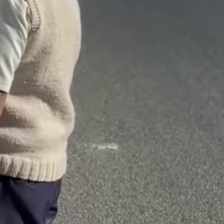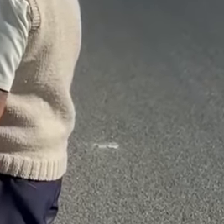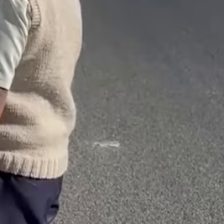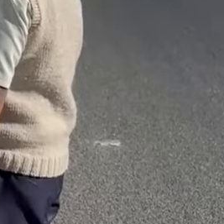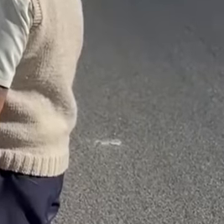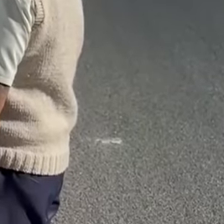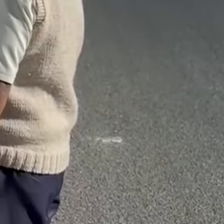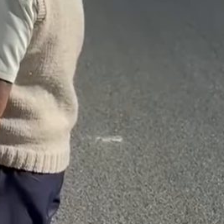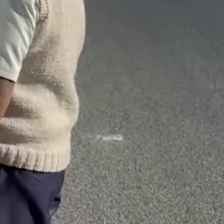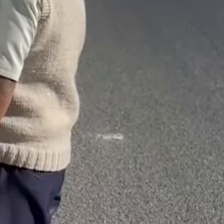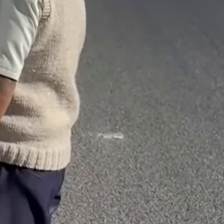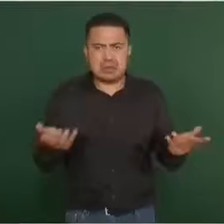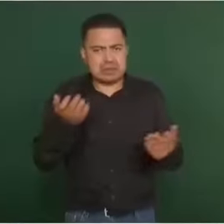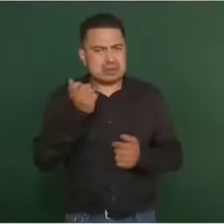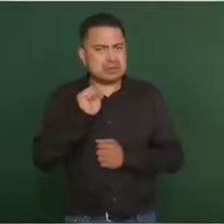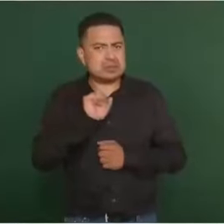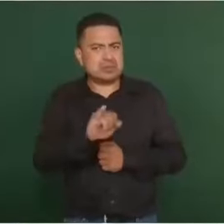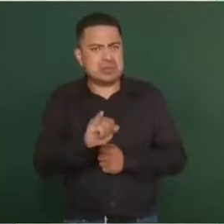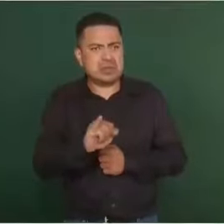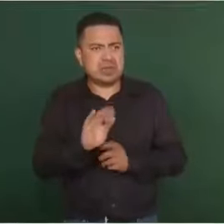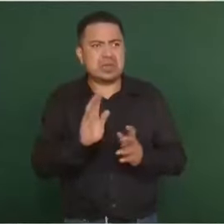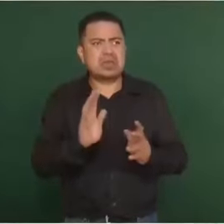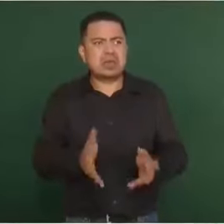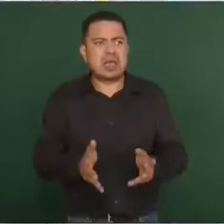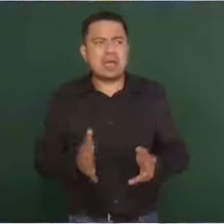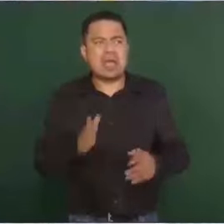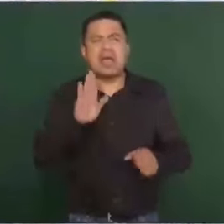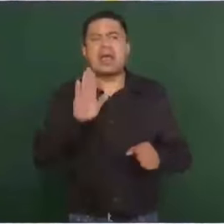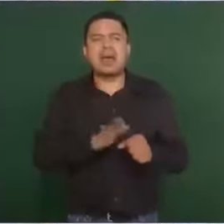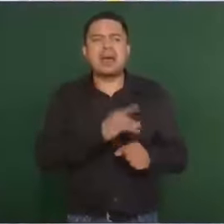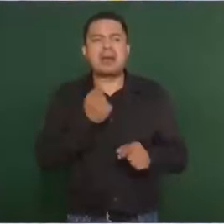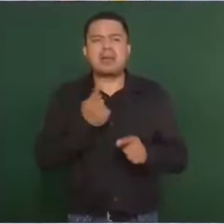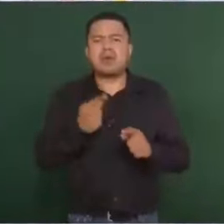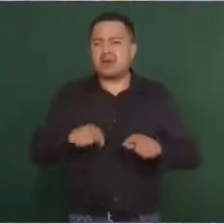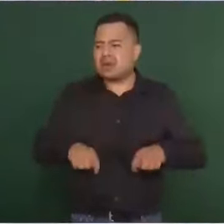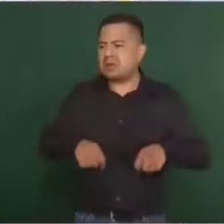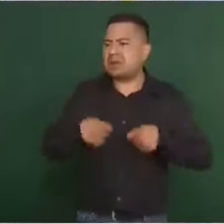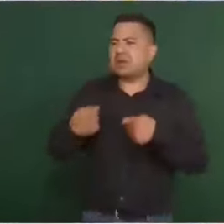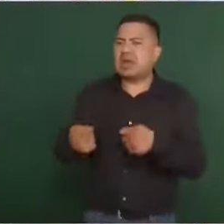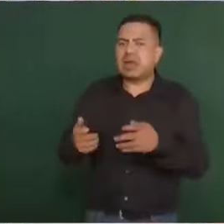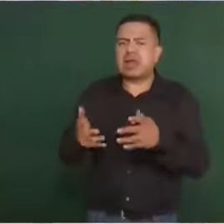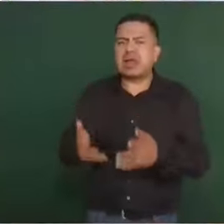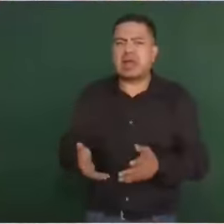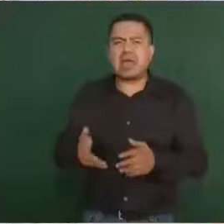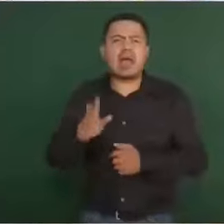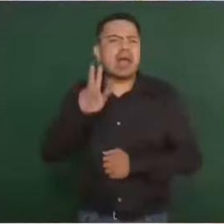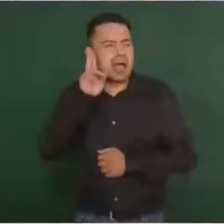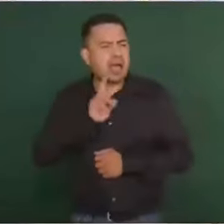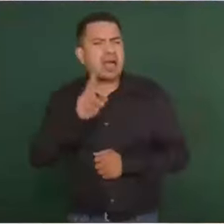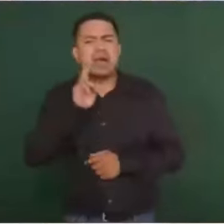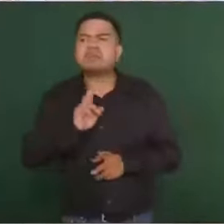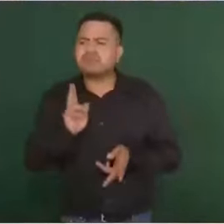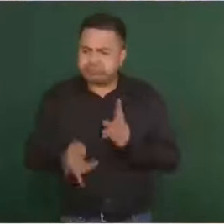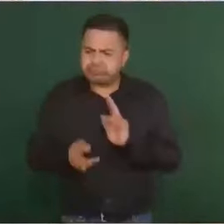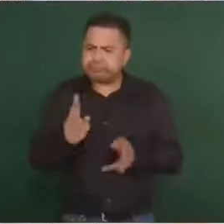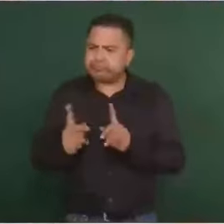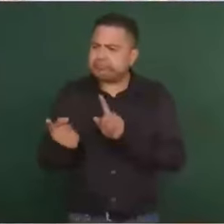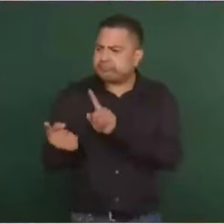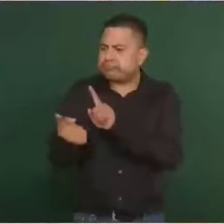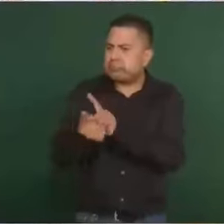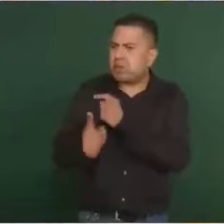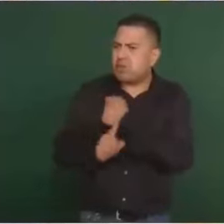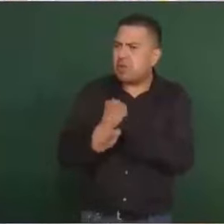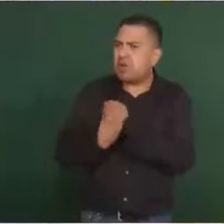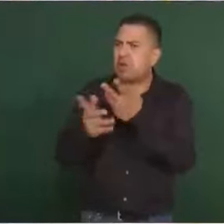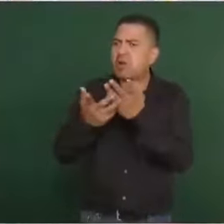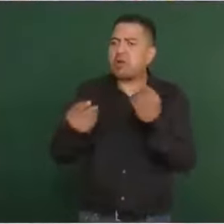y los tildó de conservadores. Sí, porque se les ofrece, vamos a dialogar, vamos a buscar solución.